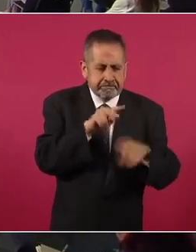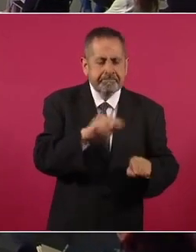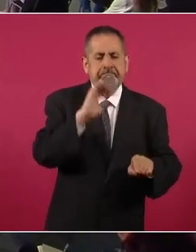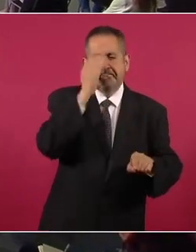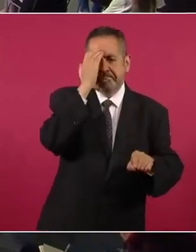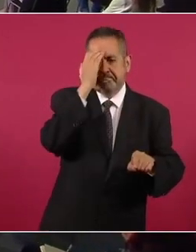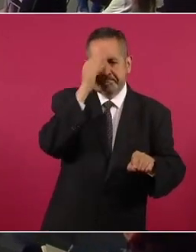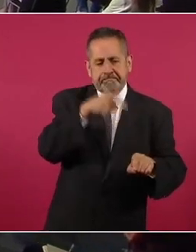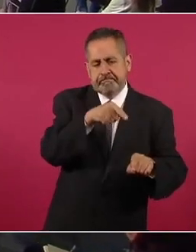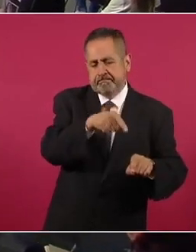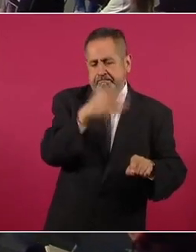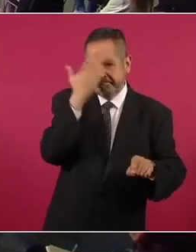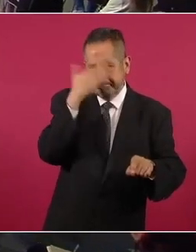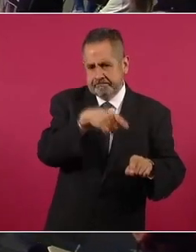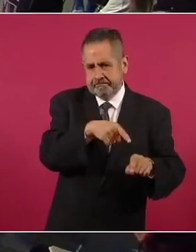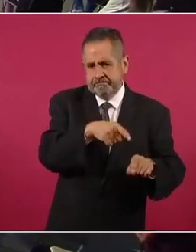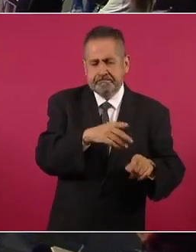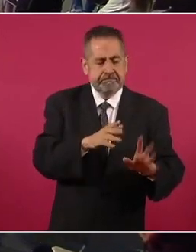los que